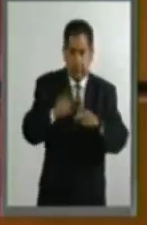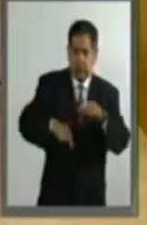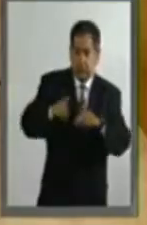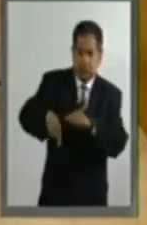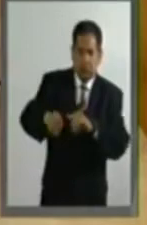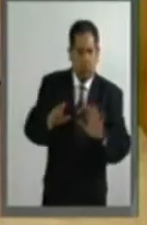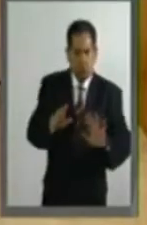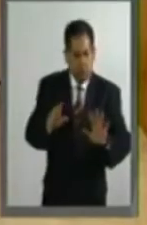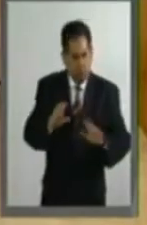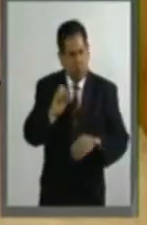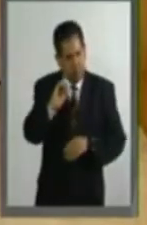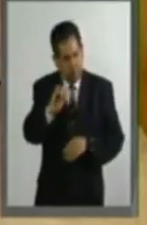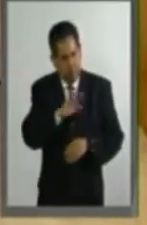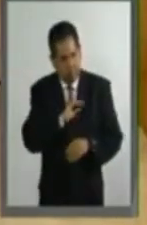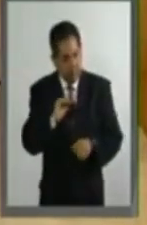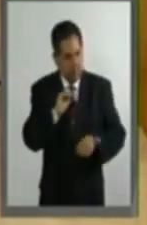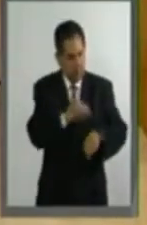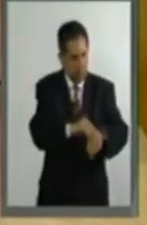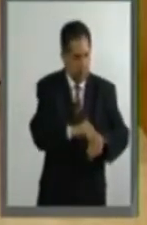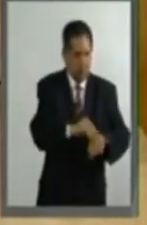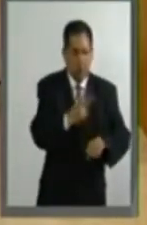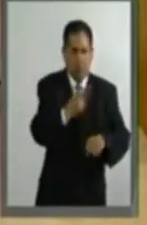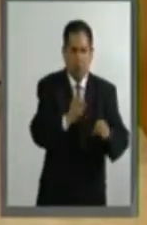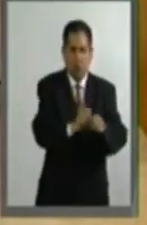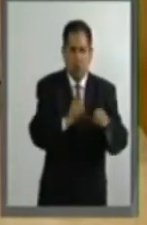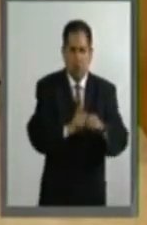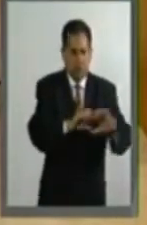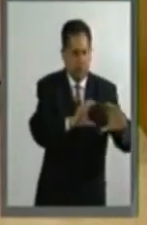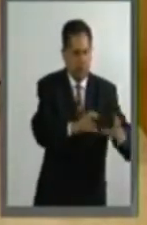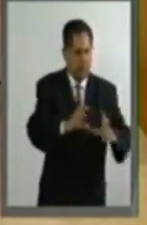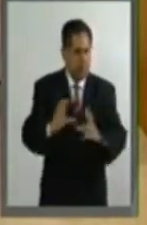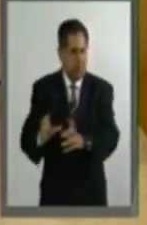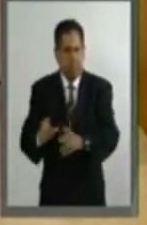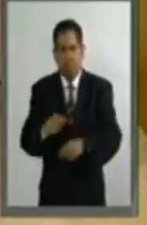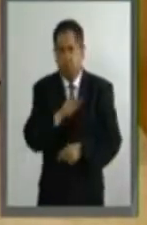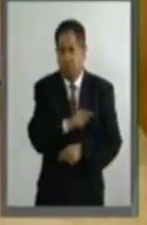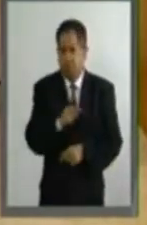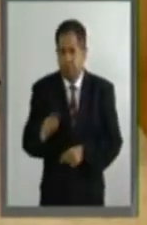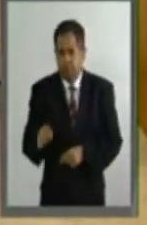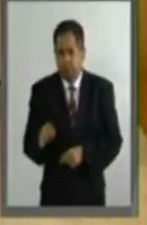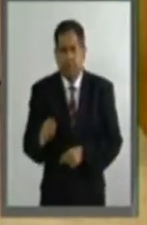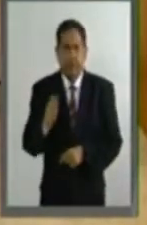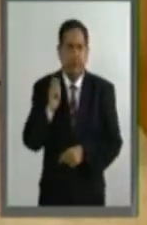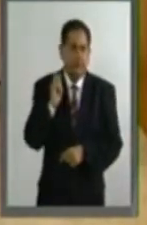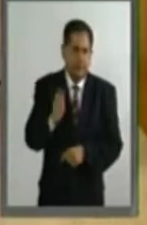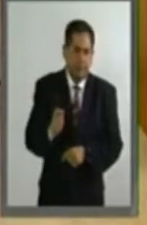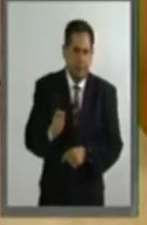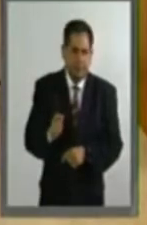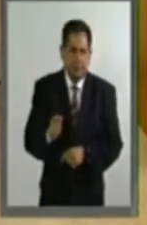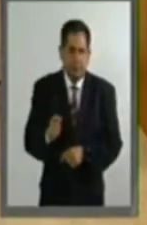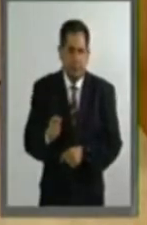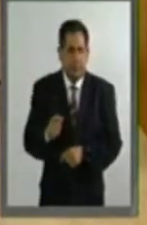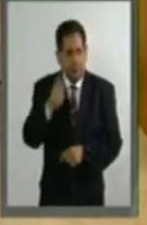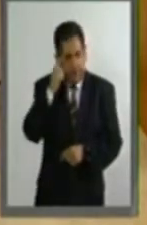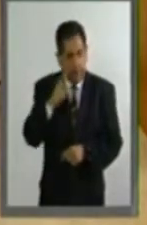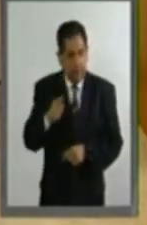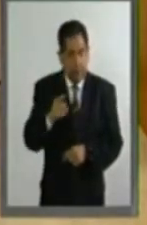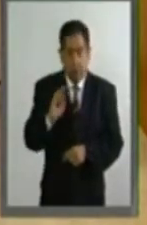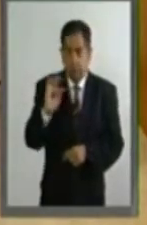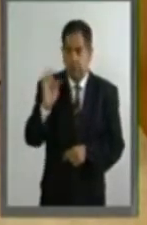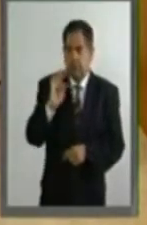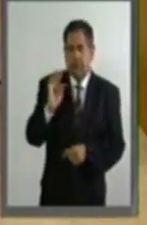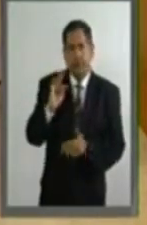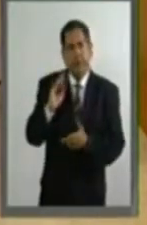salas regionales, sino que se trata de suspender, si es el